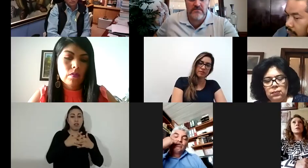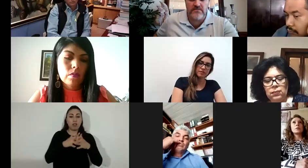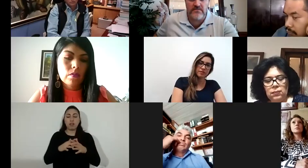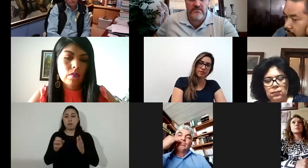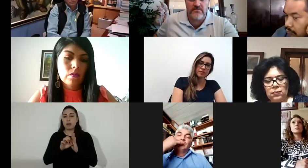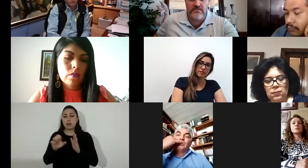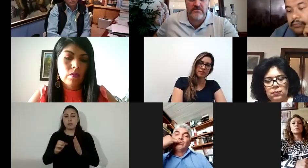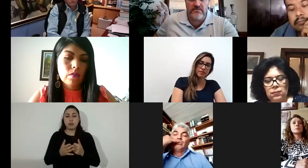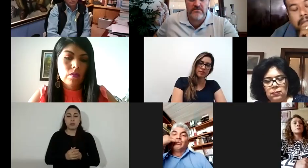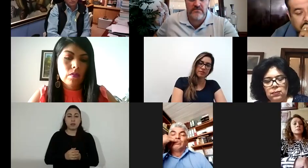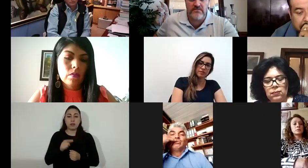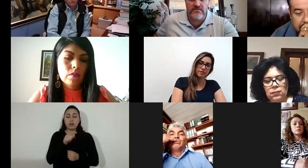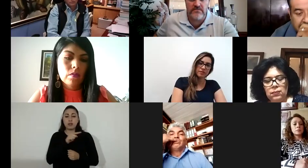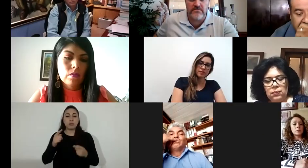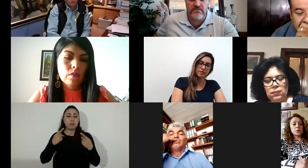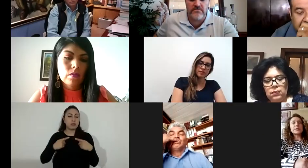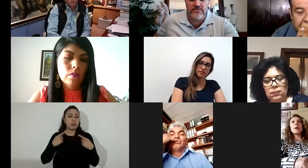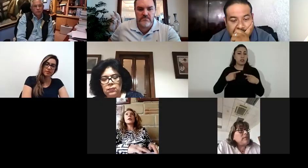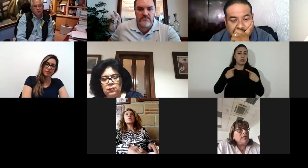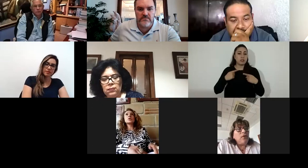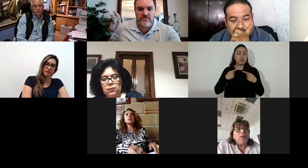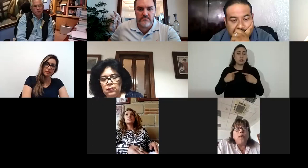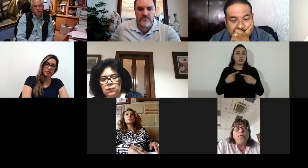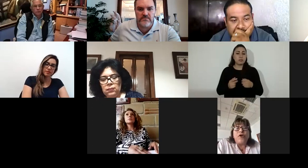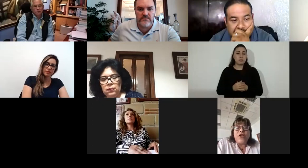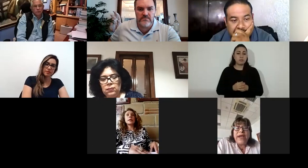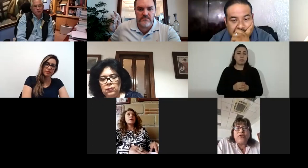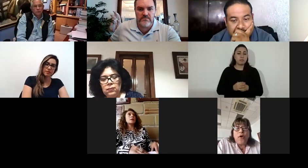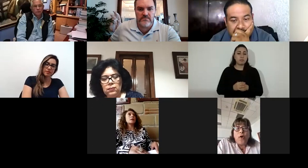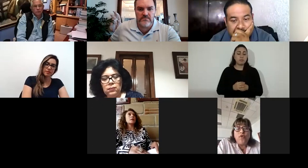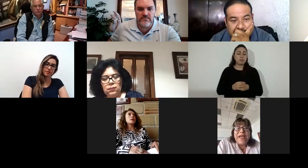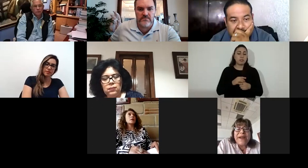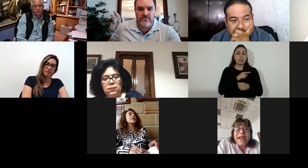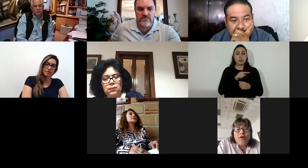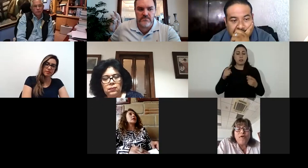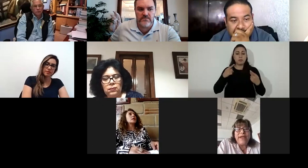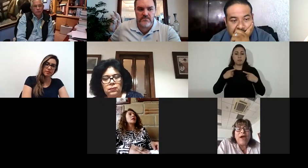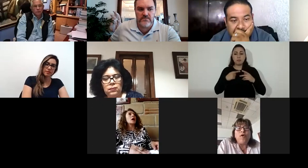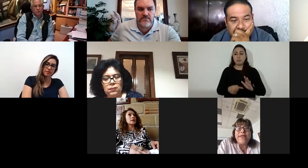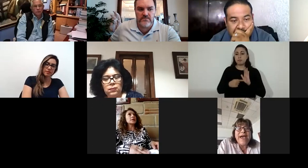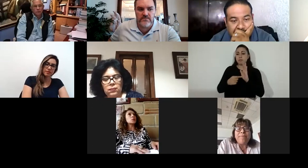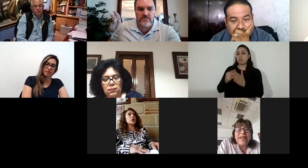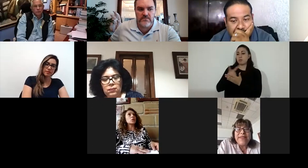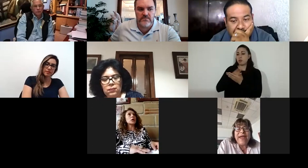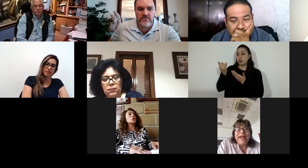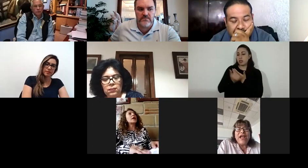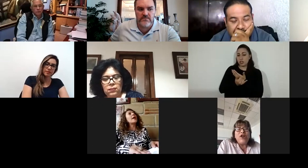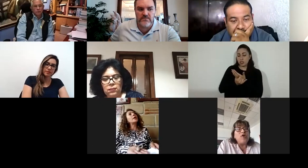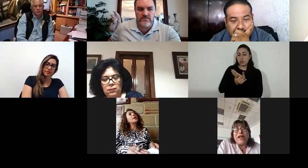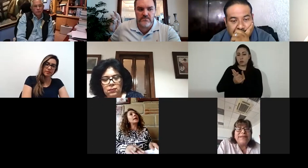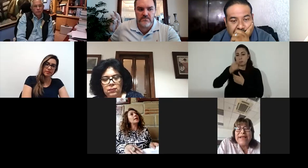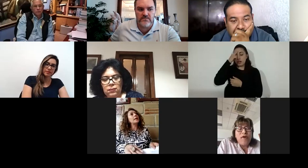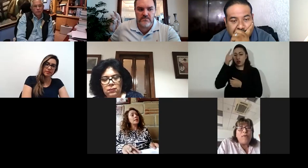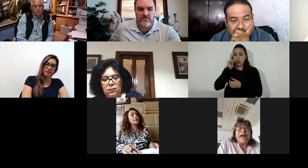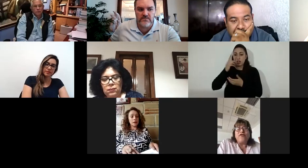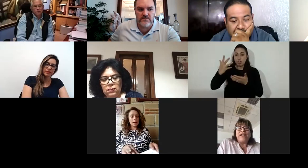ciudadanos presentamos un proyecto o un terreno que jurídicamente no